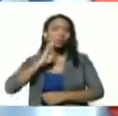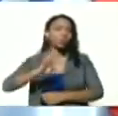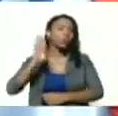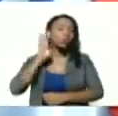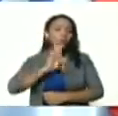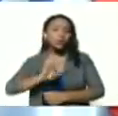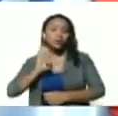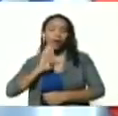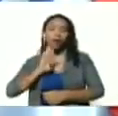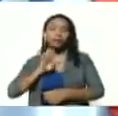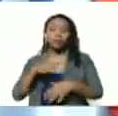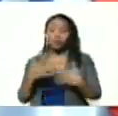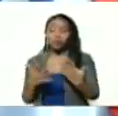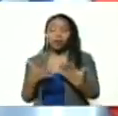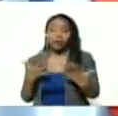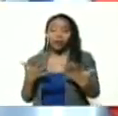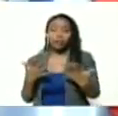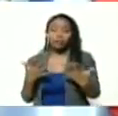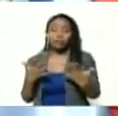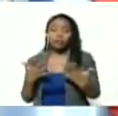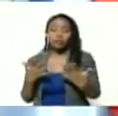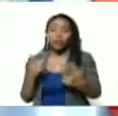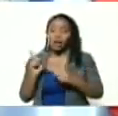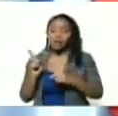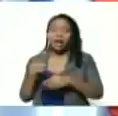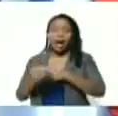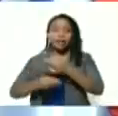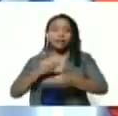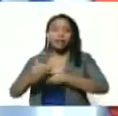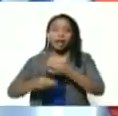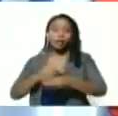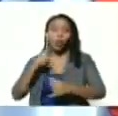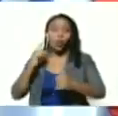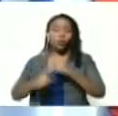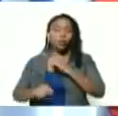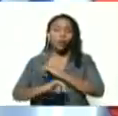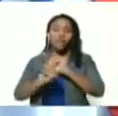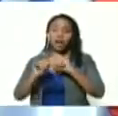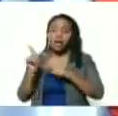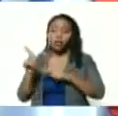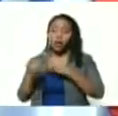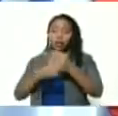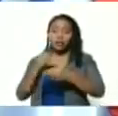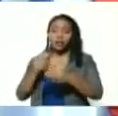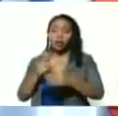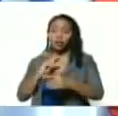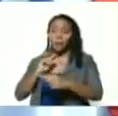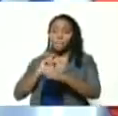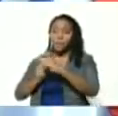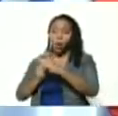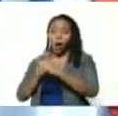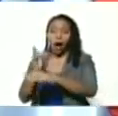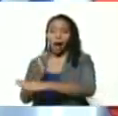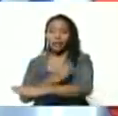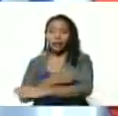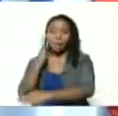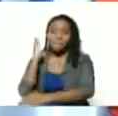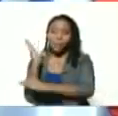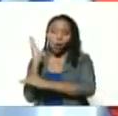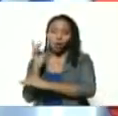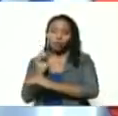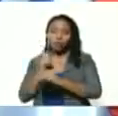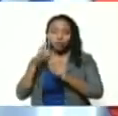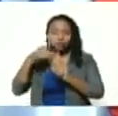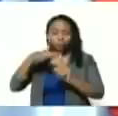corrupta que su fin último, si no hubiese sido detectado, sancionado y